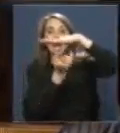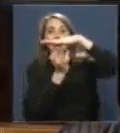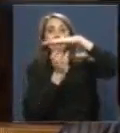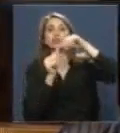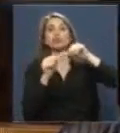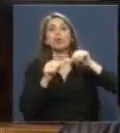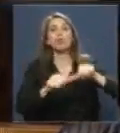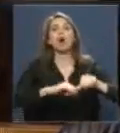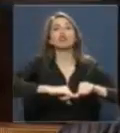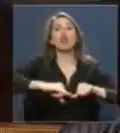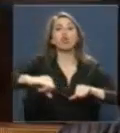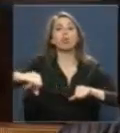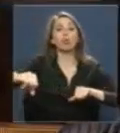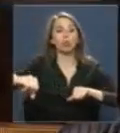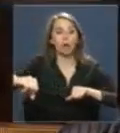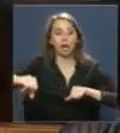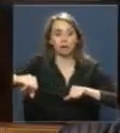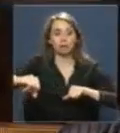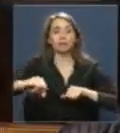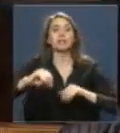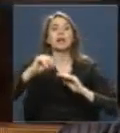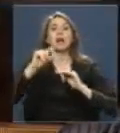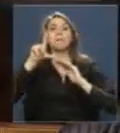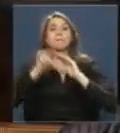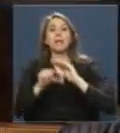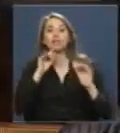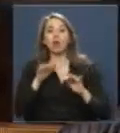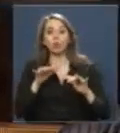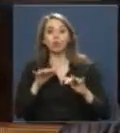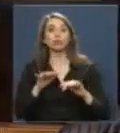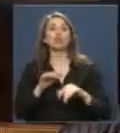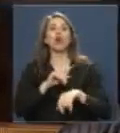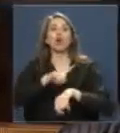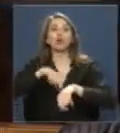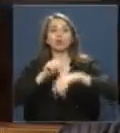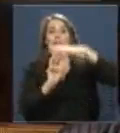útil ya, de sus productos, disminuyendo las horas de utilidad.